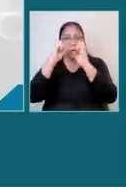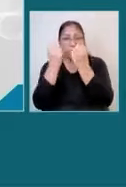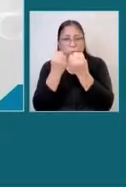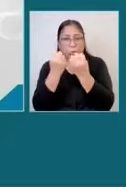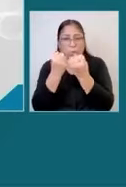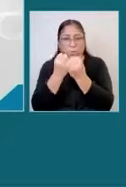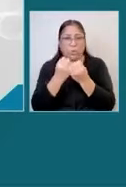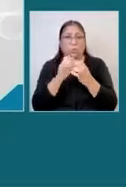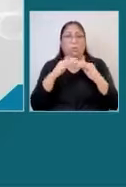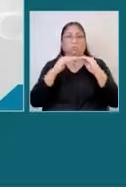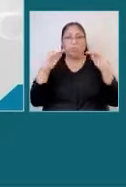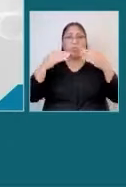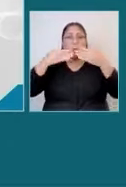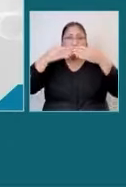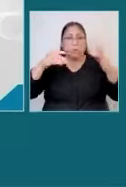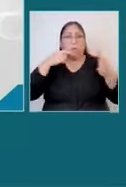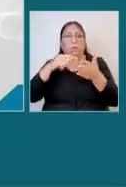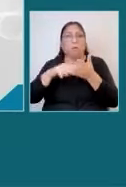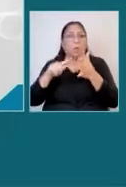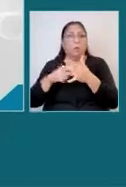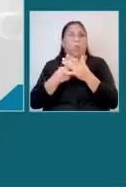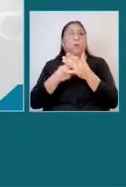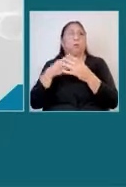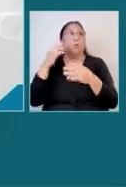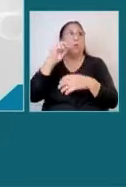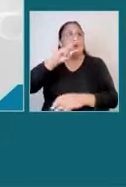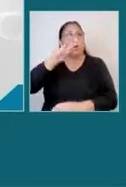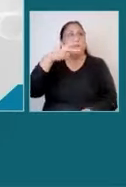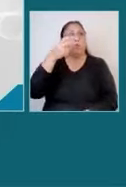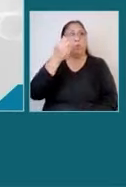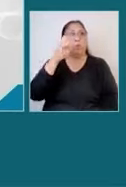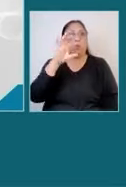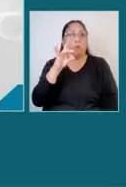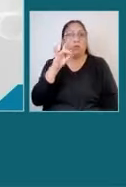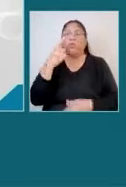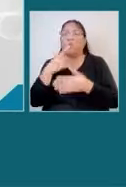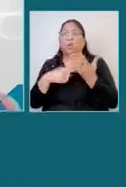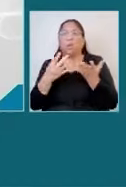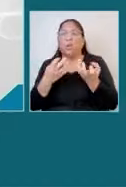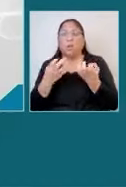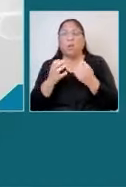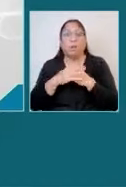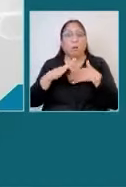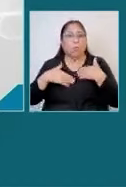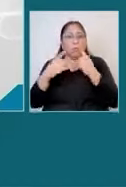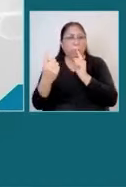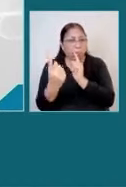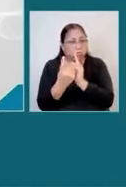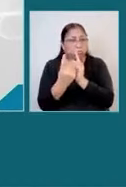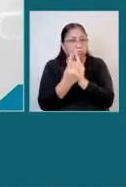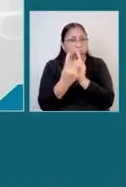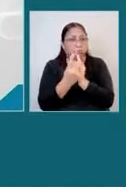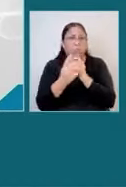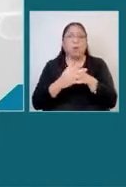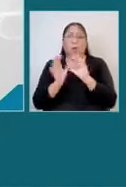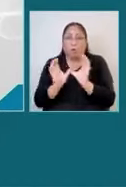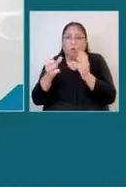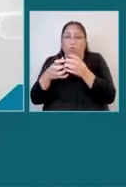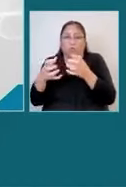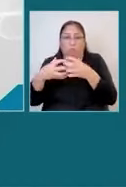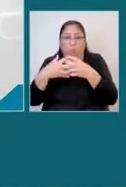línea de innovación abierta, ¿no? Que partió en el 2018 y que lo que busca es poder acercar también a las corporaciones,